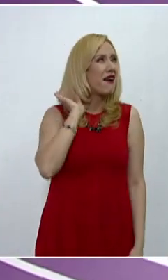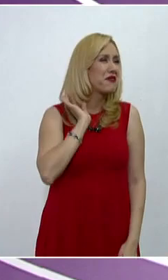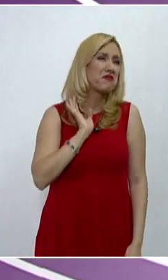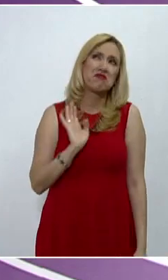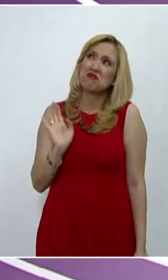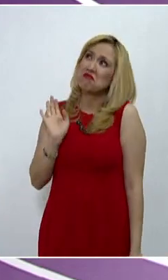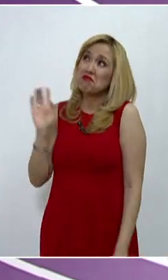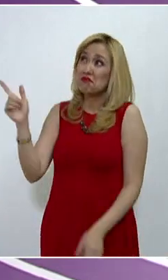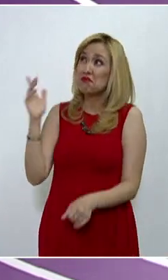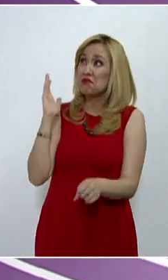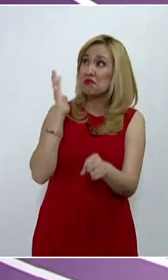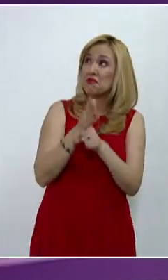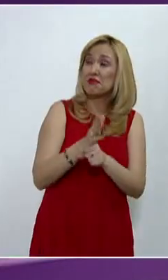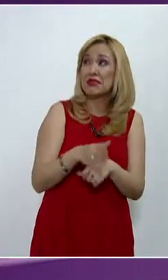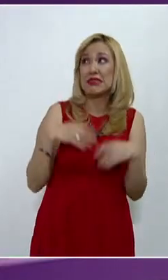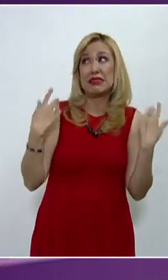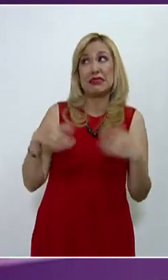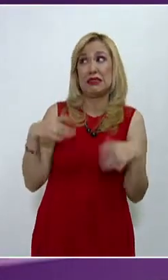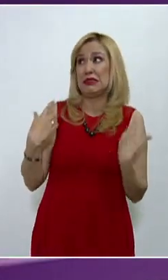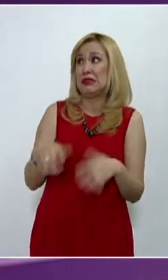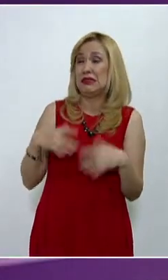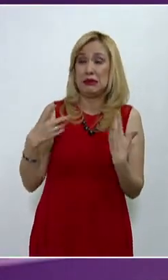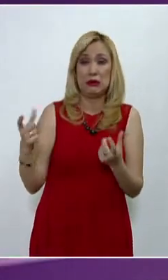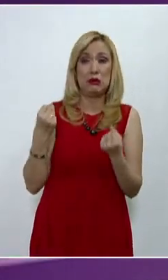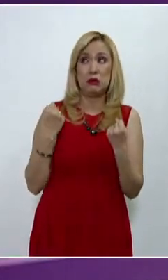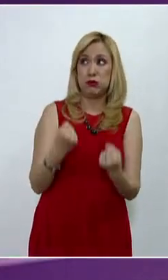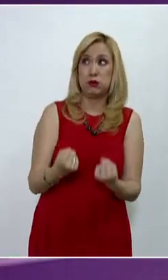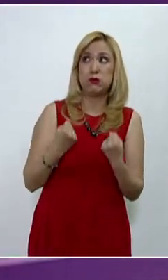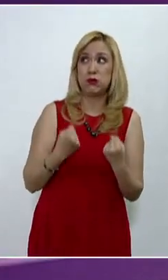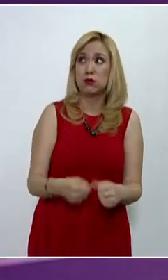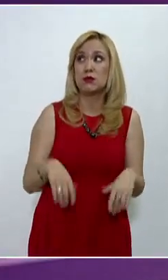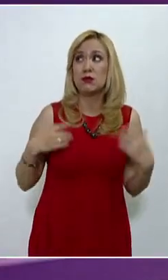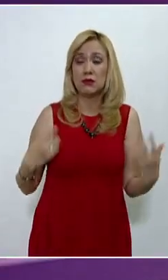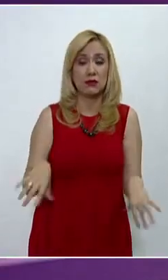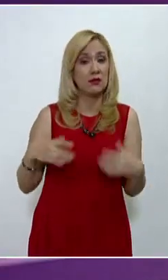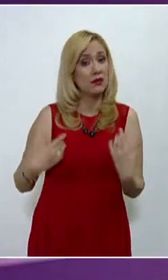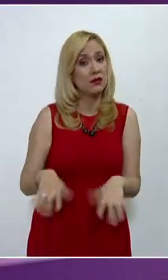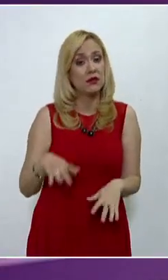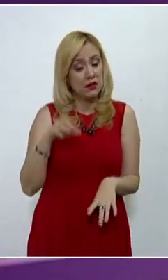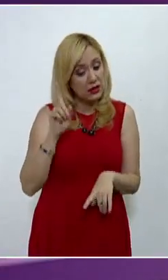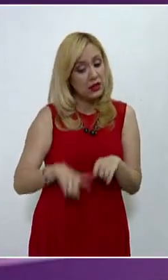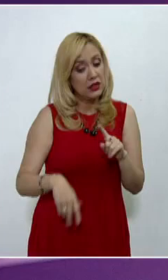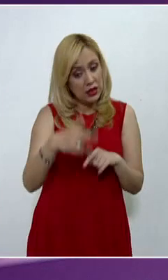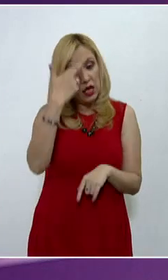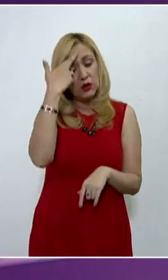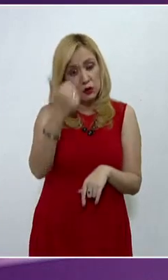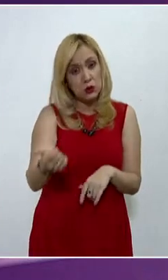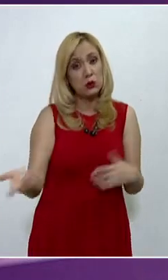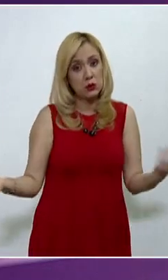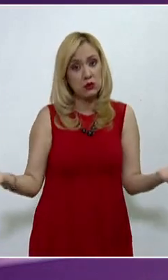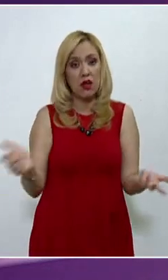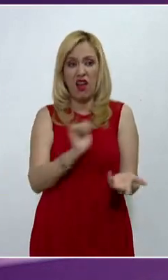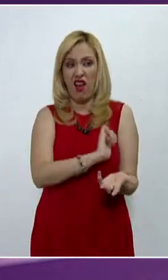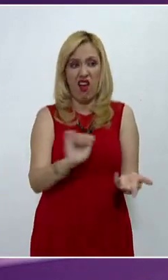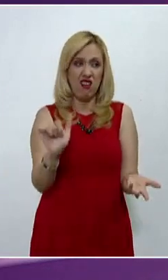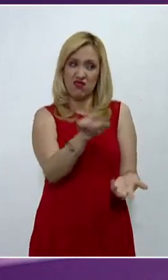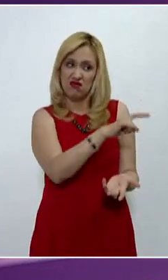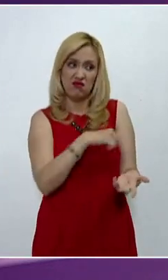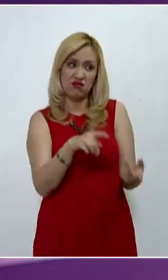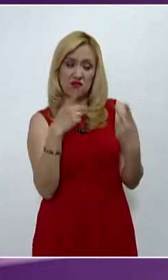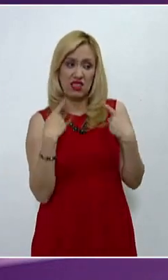medidas punitivas de control, de represión, ¿no?, de combate a la criminalidad son medidas que se le aplican a